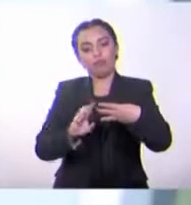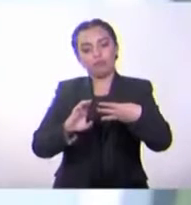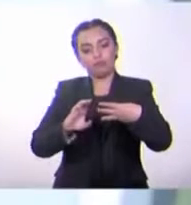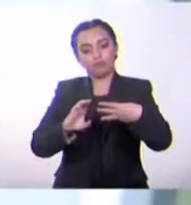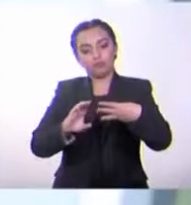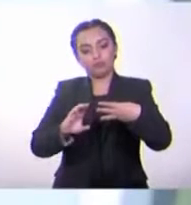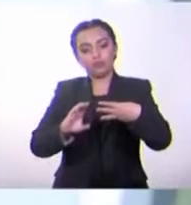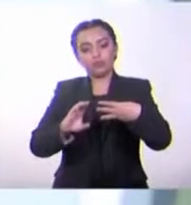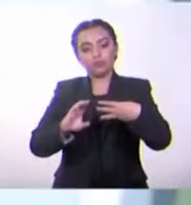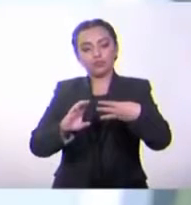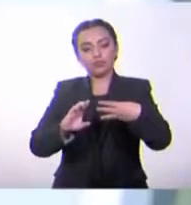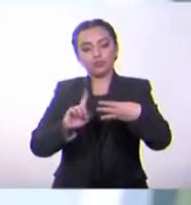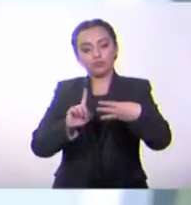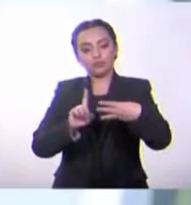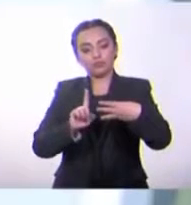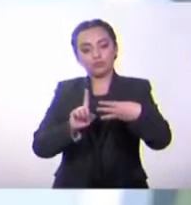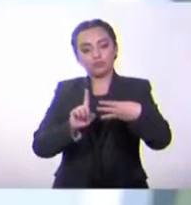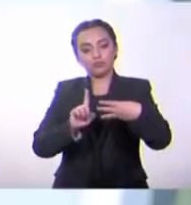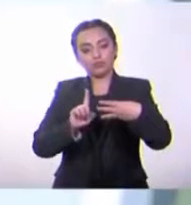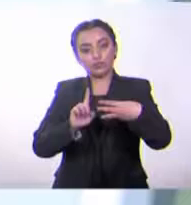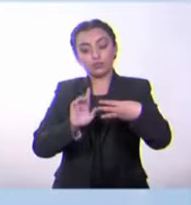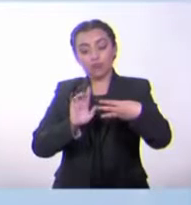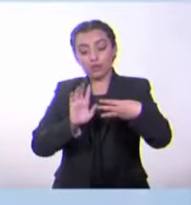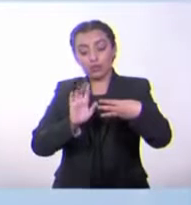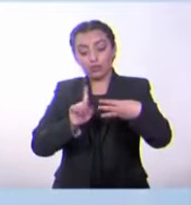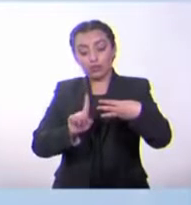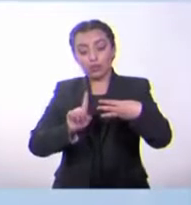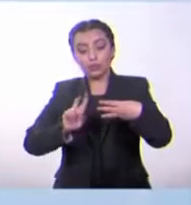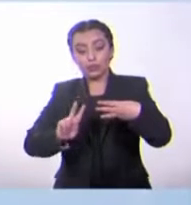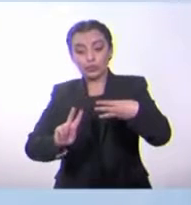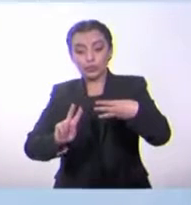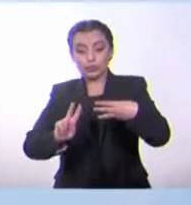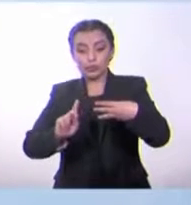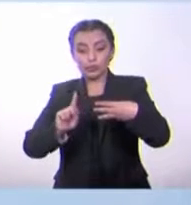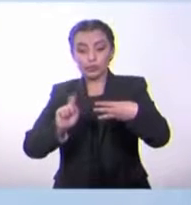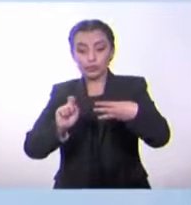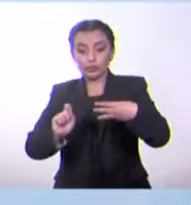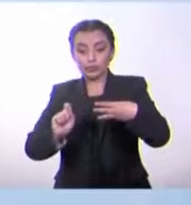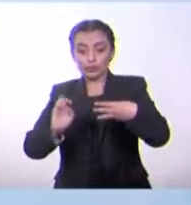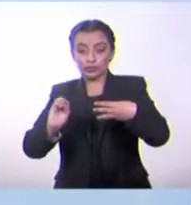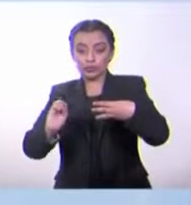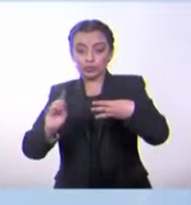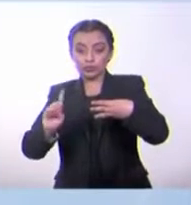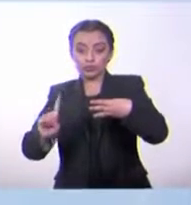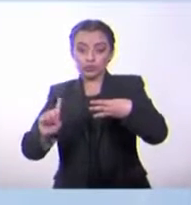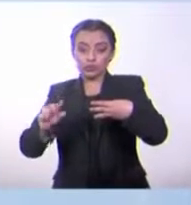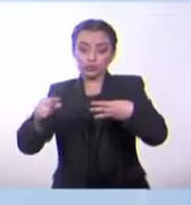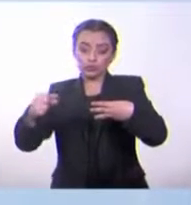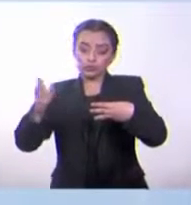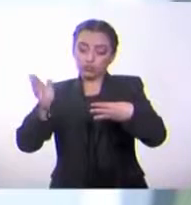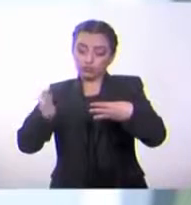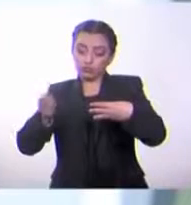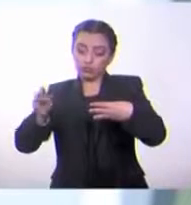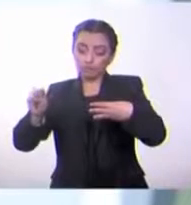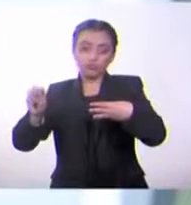12.01 gramos sobre mol. Y para el oxígeno es